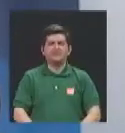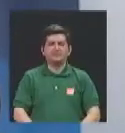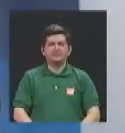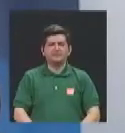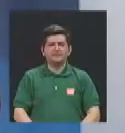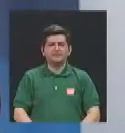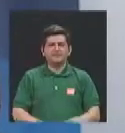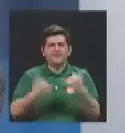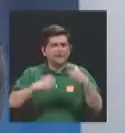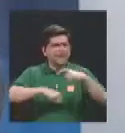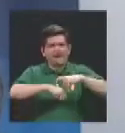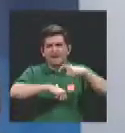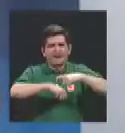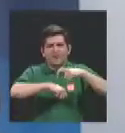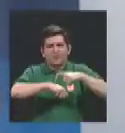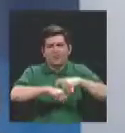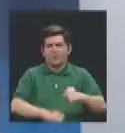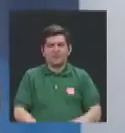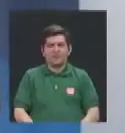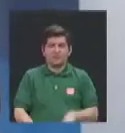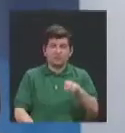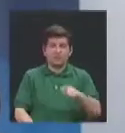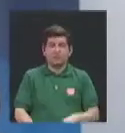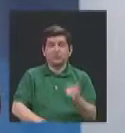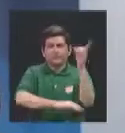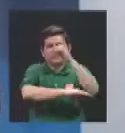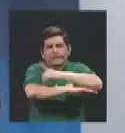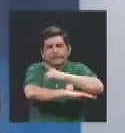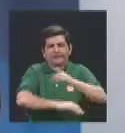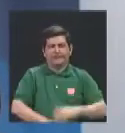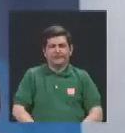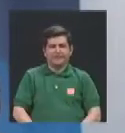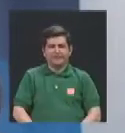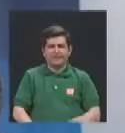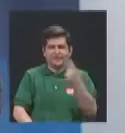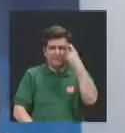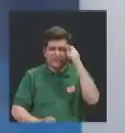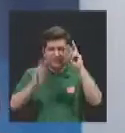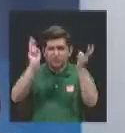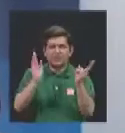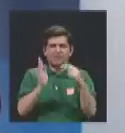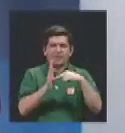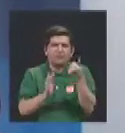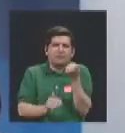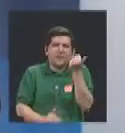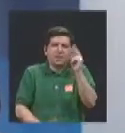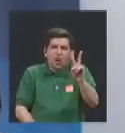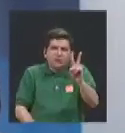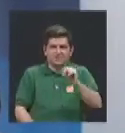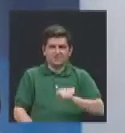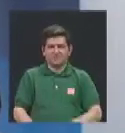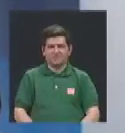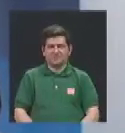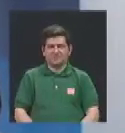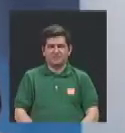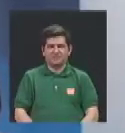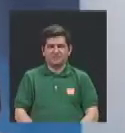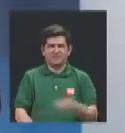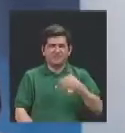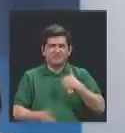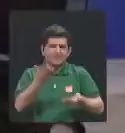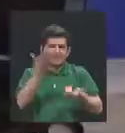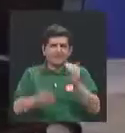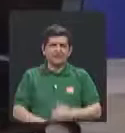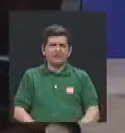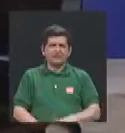finalmente ya llegaba, por decirlo así, llegaba la fecha, que era, el tema era 2012. Claro. Y sí, tenían, digamos,